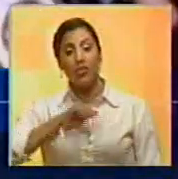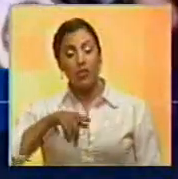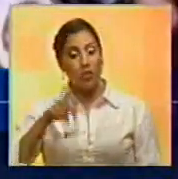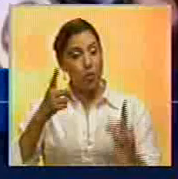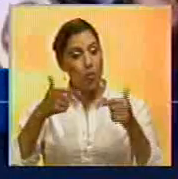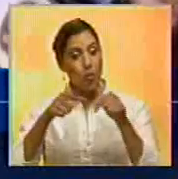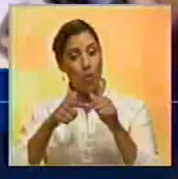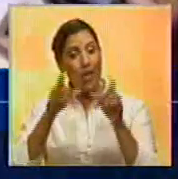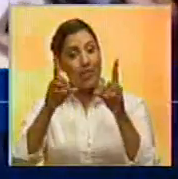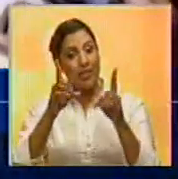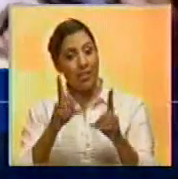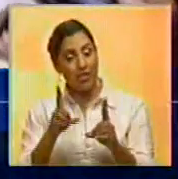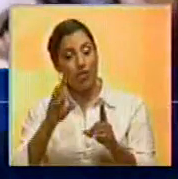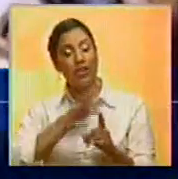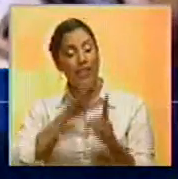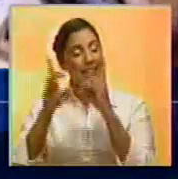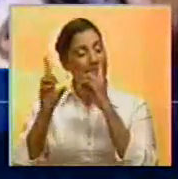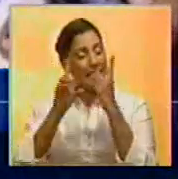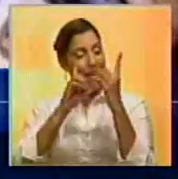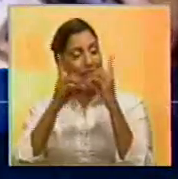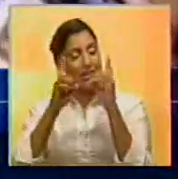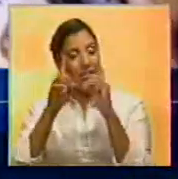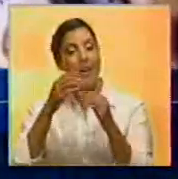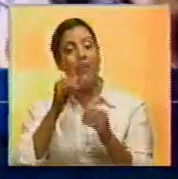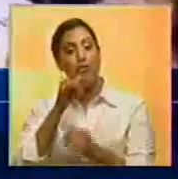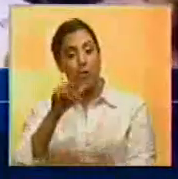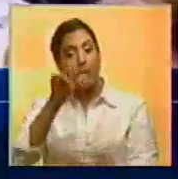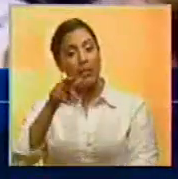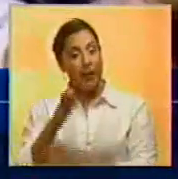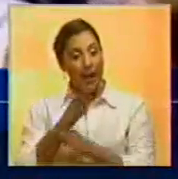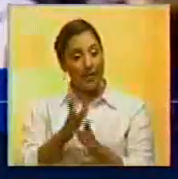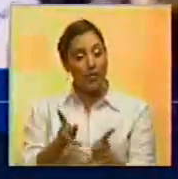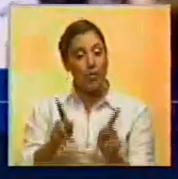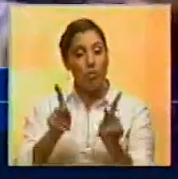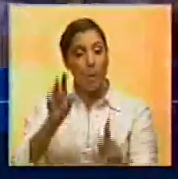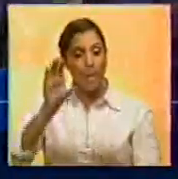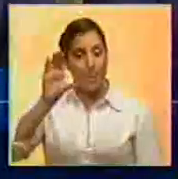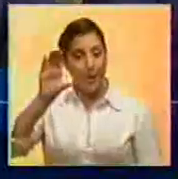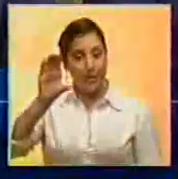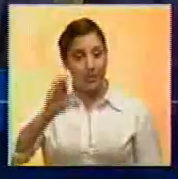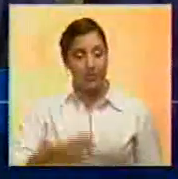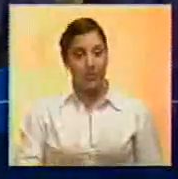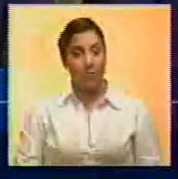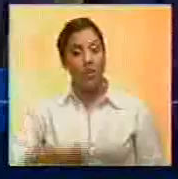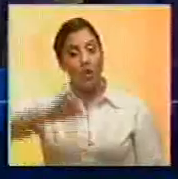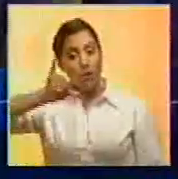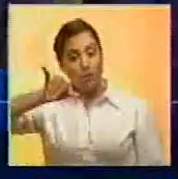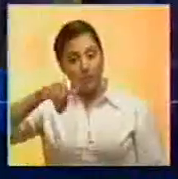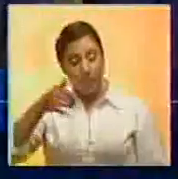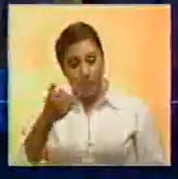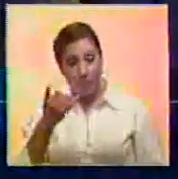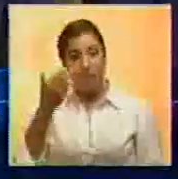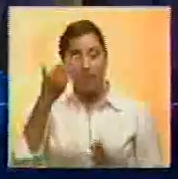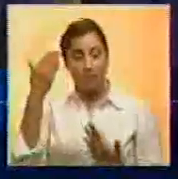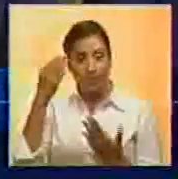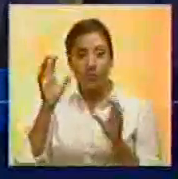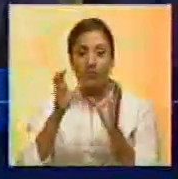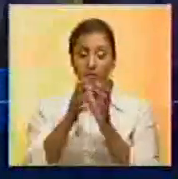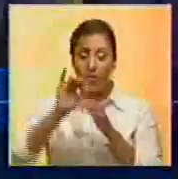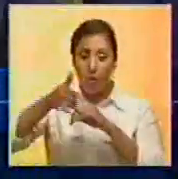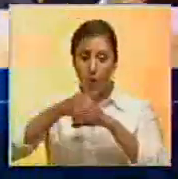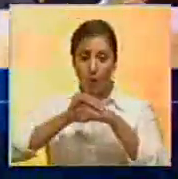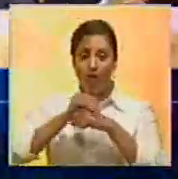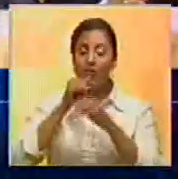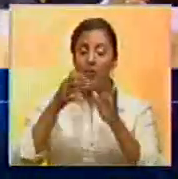instancia de decisión va a debatirlas e informará oportunamente al país. Jorge Rodríguez, el representante del gobierno ante la